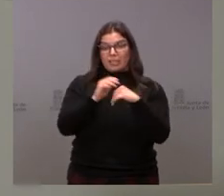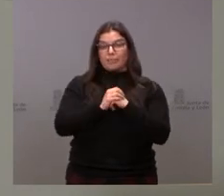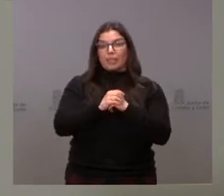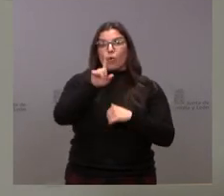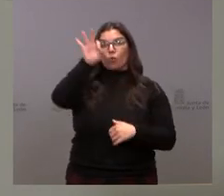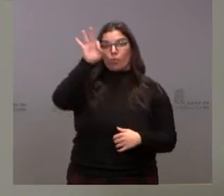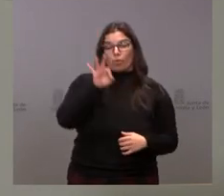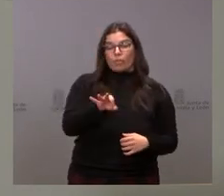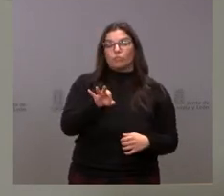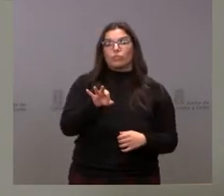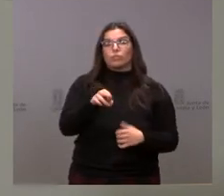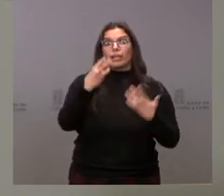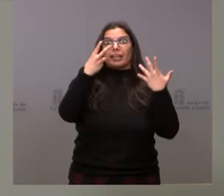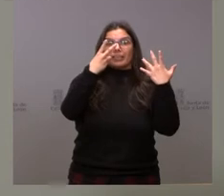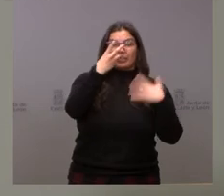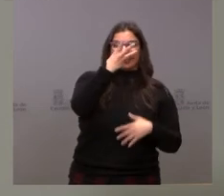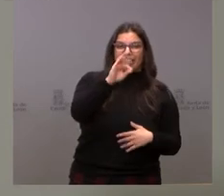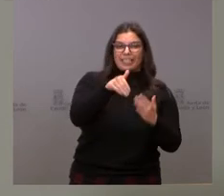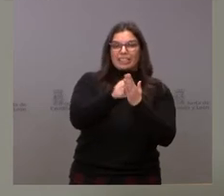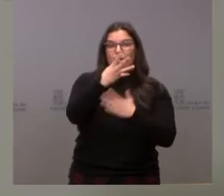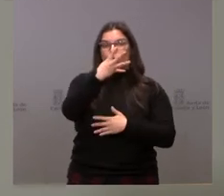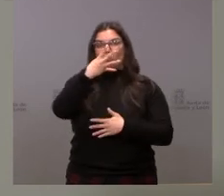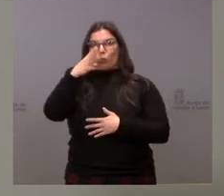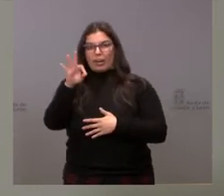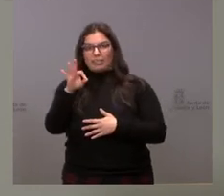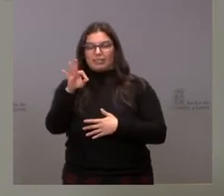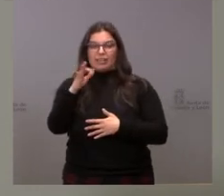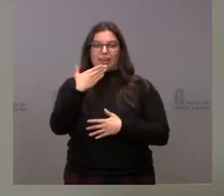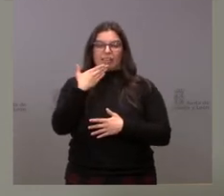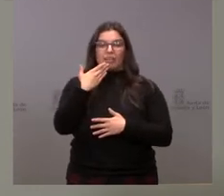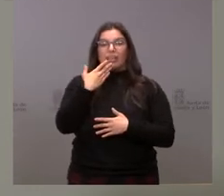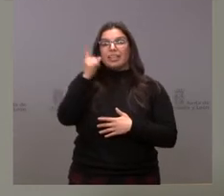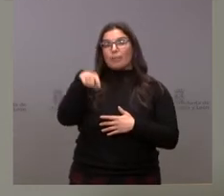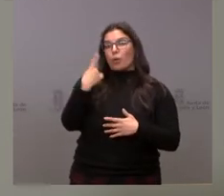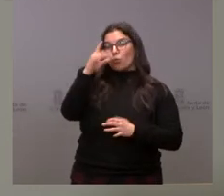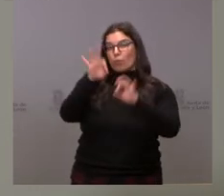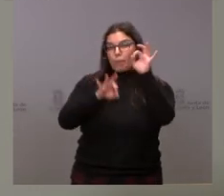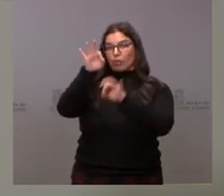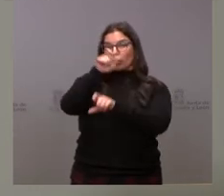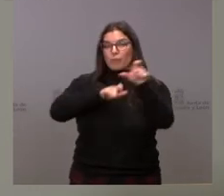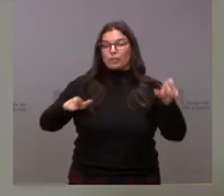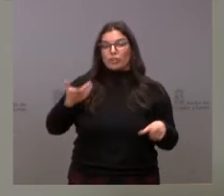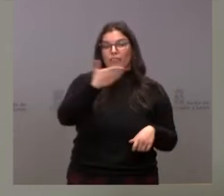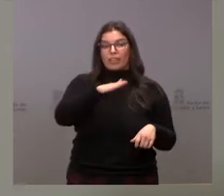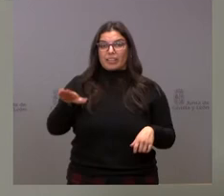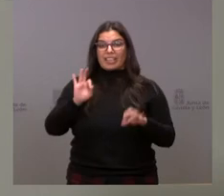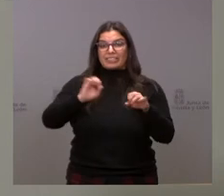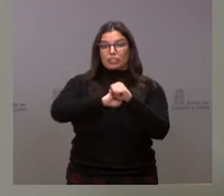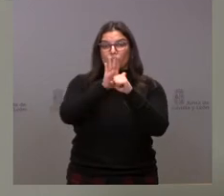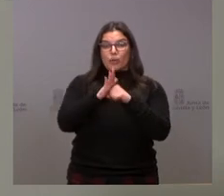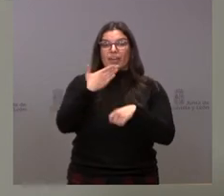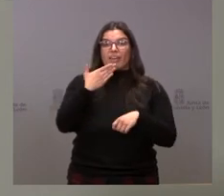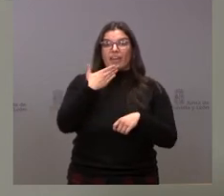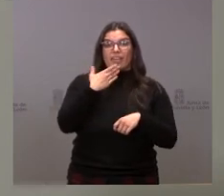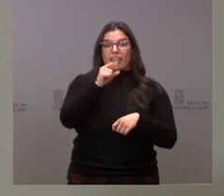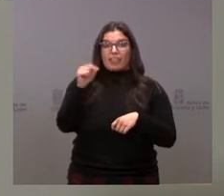1% de 30 a 40 años y de 41 50 y también hay un 1% de personas fallecidas por kobe mayores de